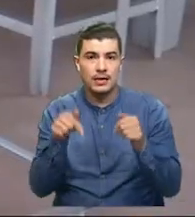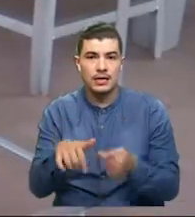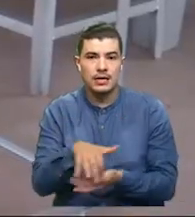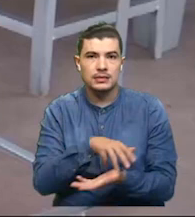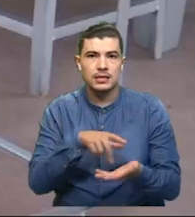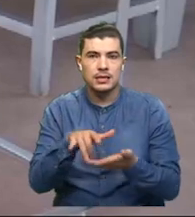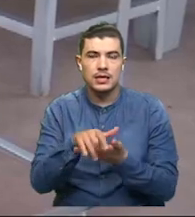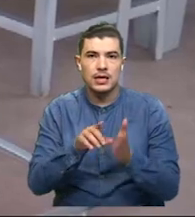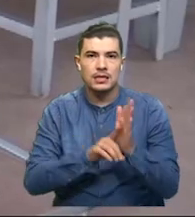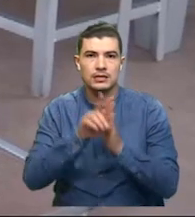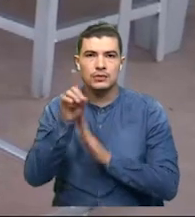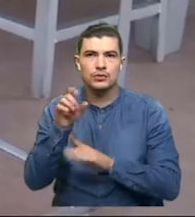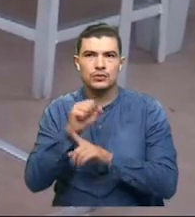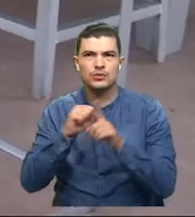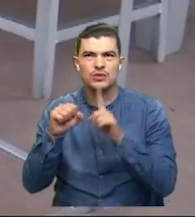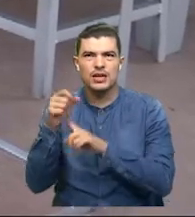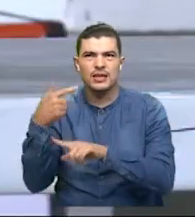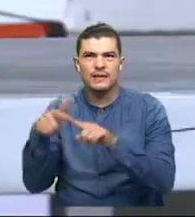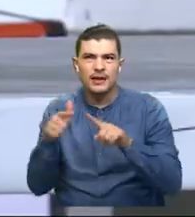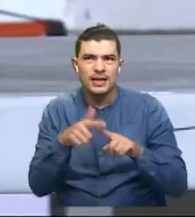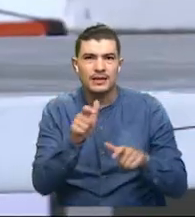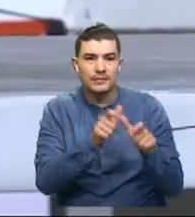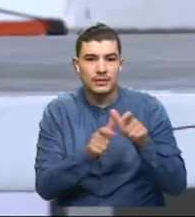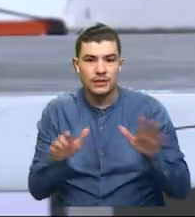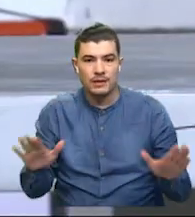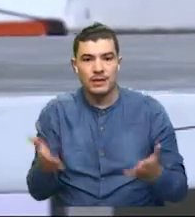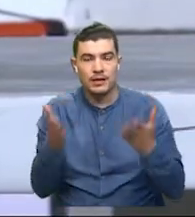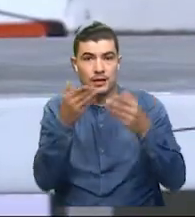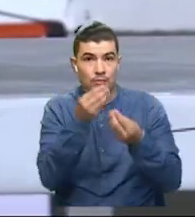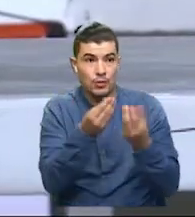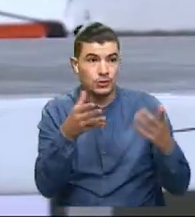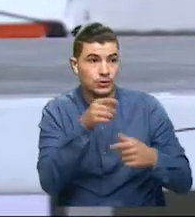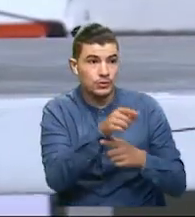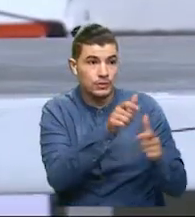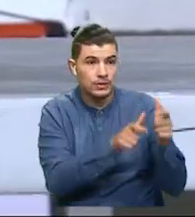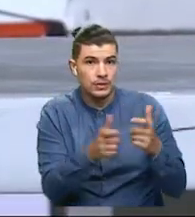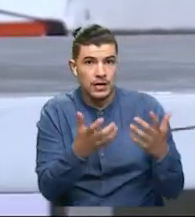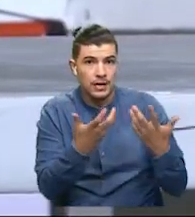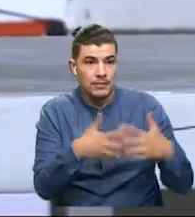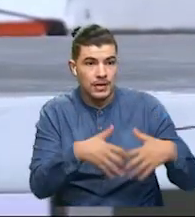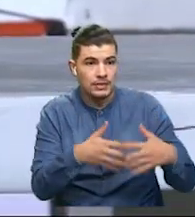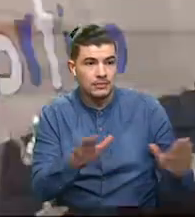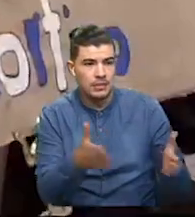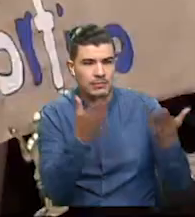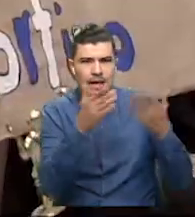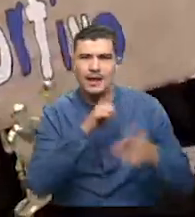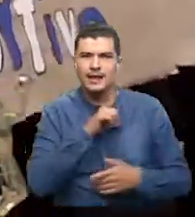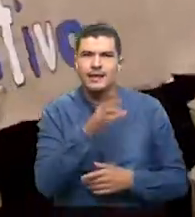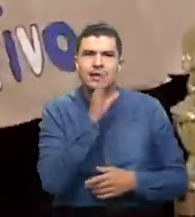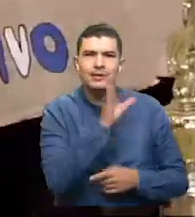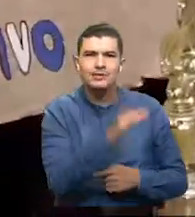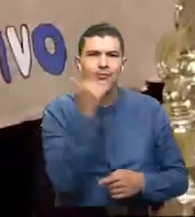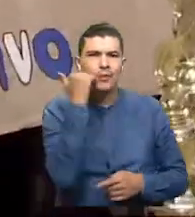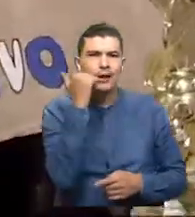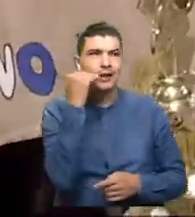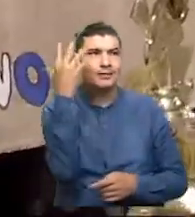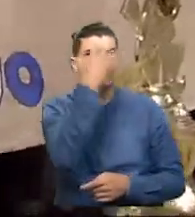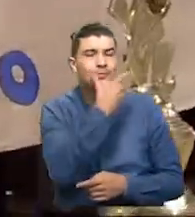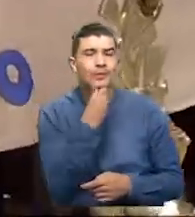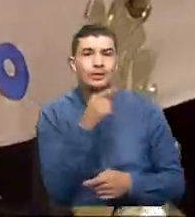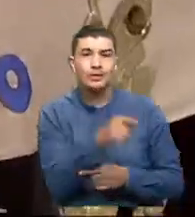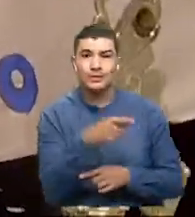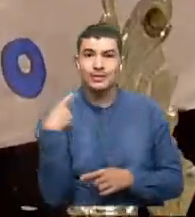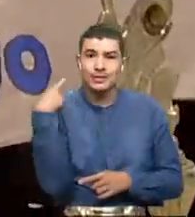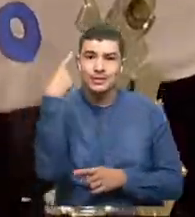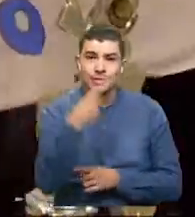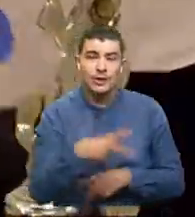Secretaría de Desarrollo a diferentes emprendedores, y muchos de esos emprendimientos liderados por bellísimas mujeres que tienen unas historias de vida, y sobre